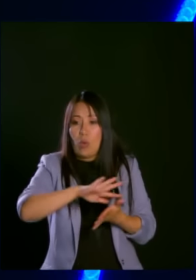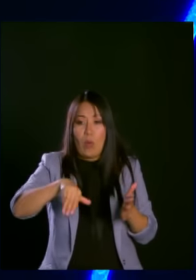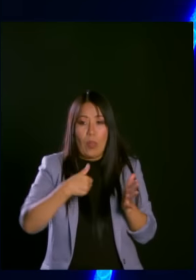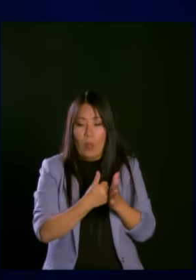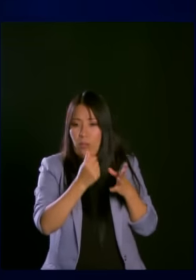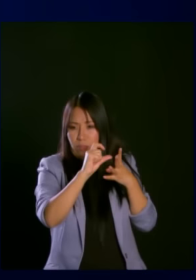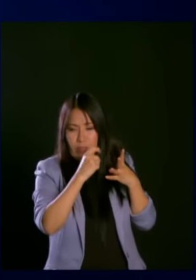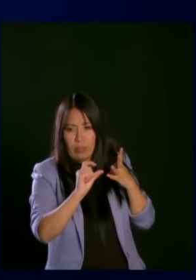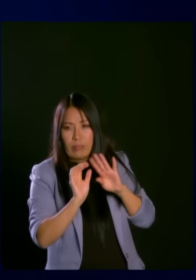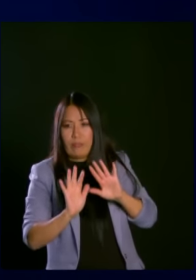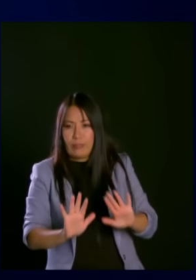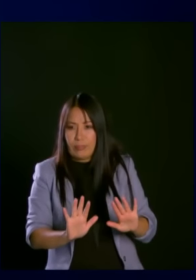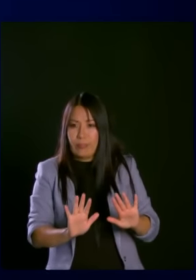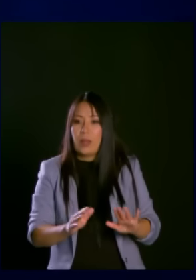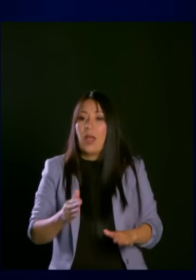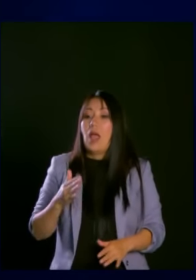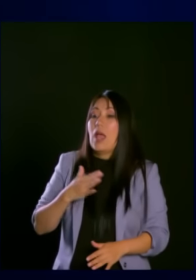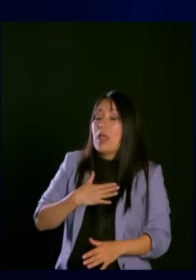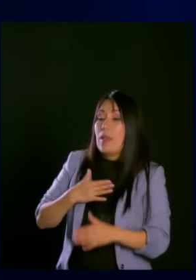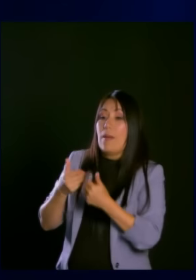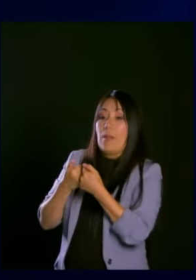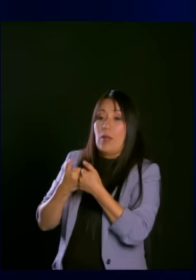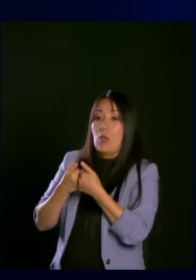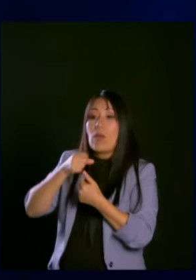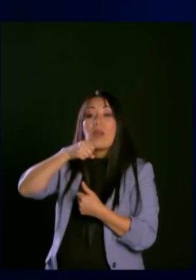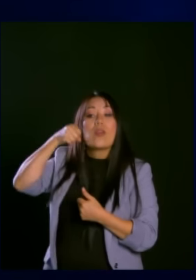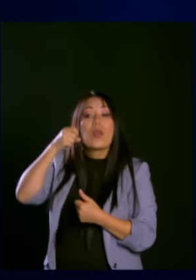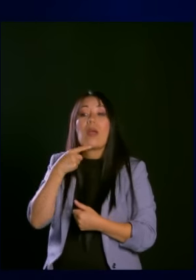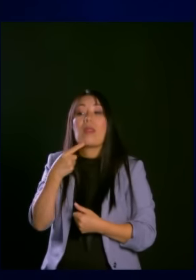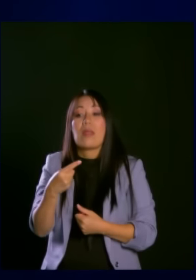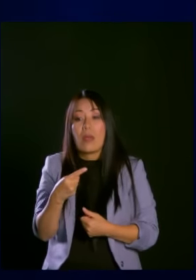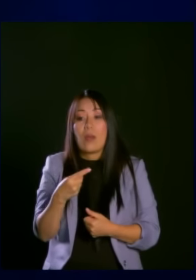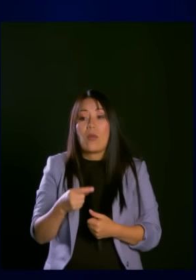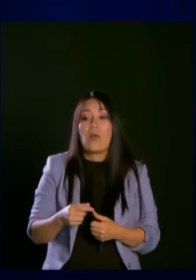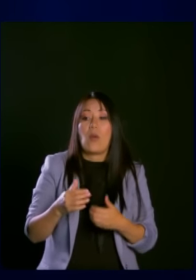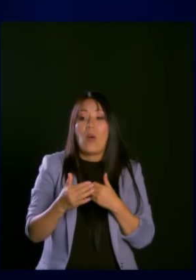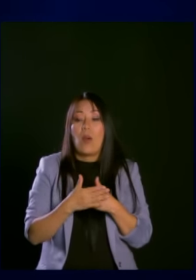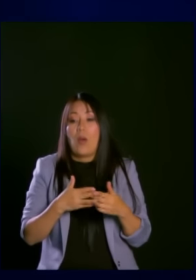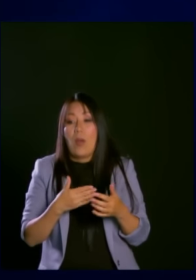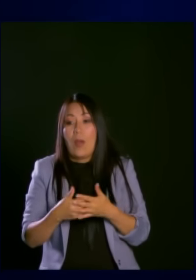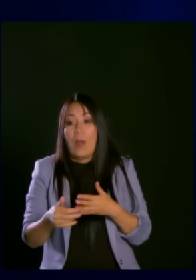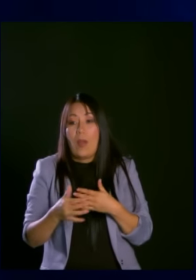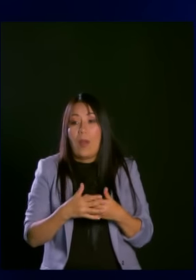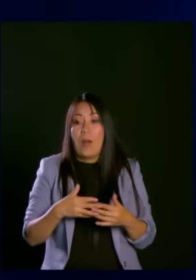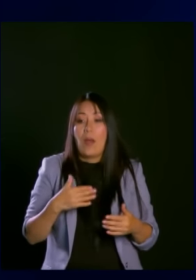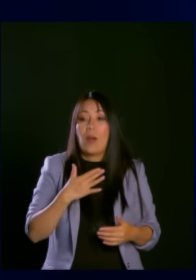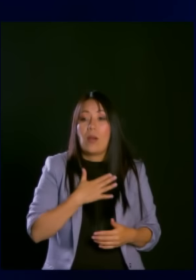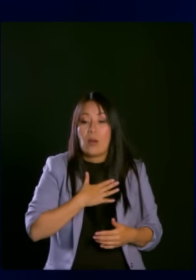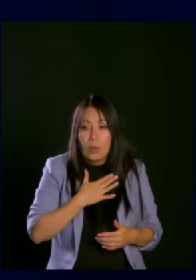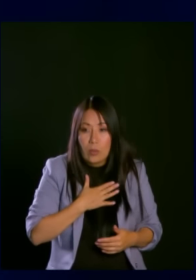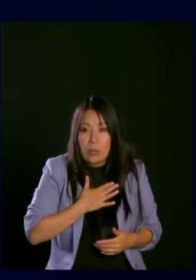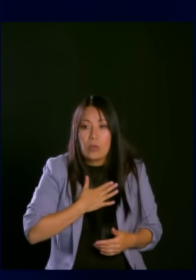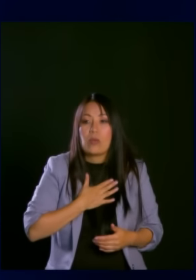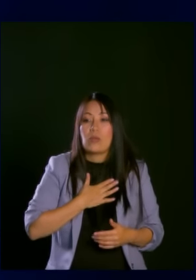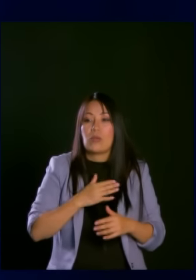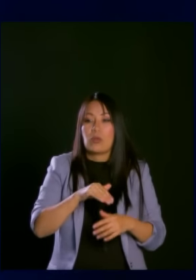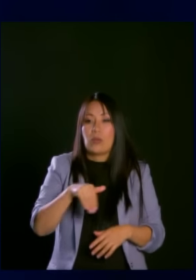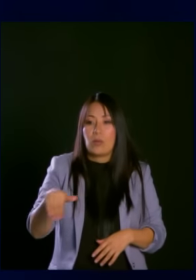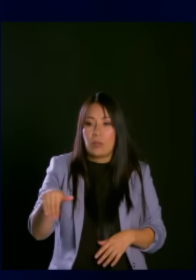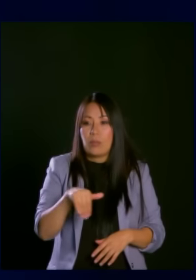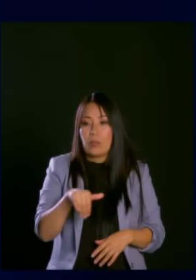dijo, no hay pena, yo nací para lo mismo. Que conste, le dije, con ley, pa y sin pago, toco madera.